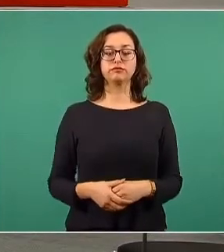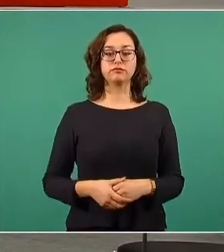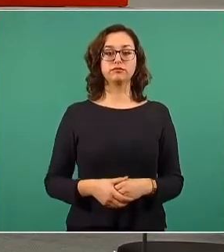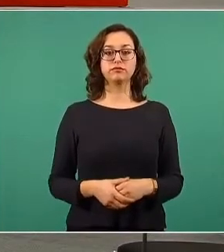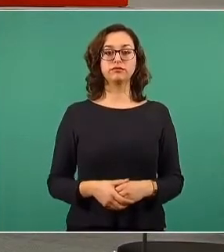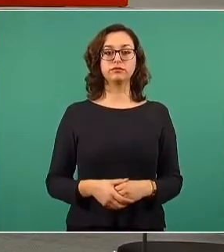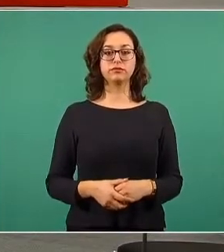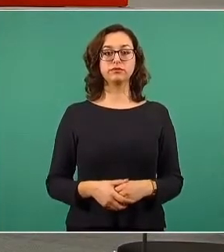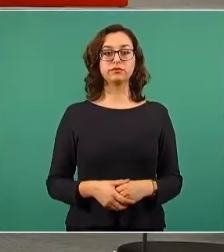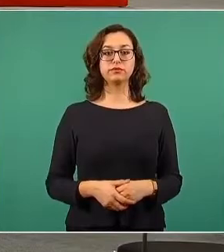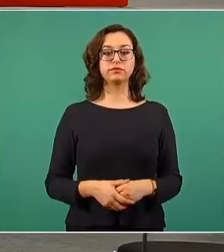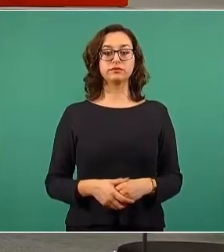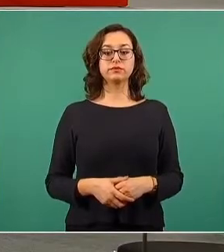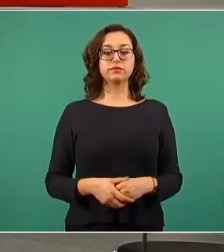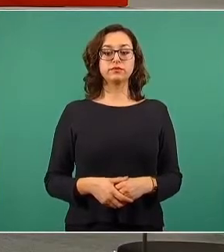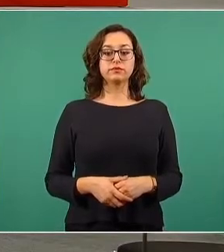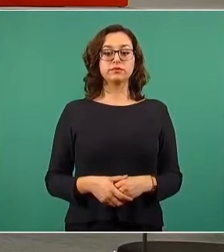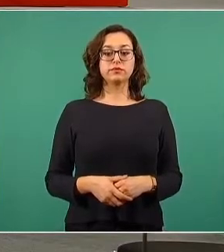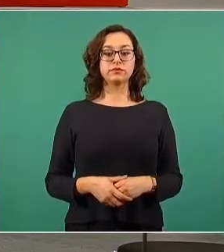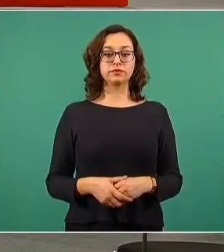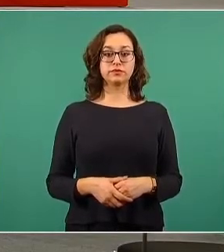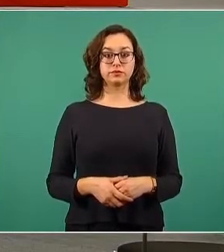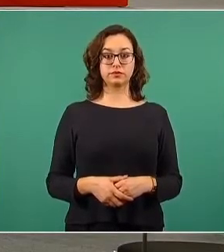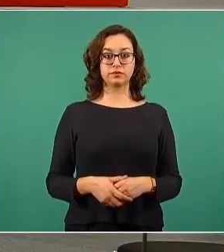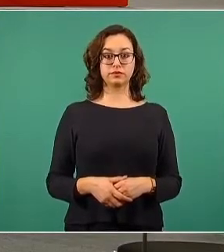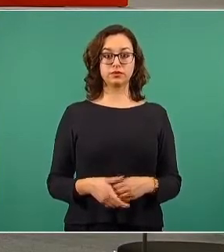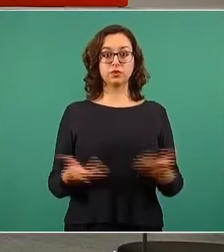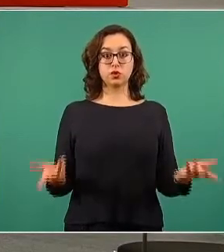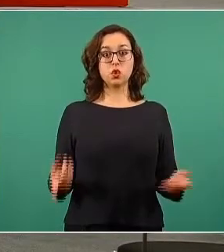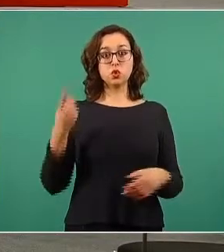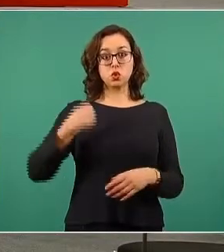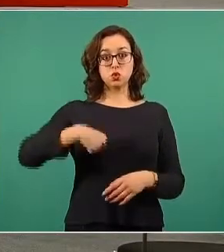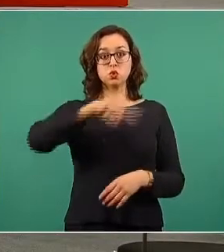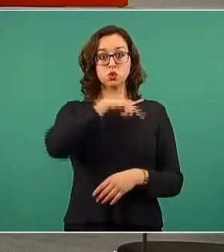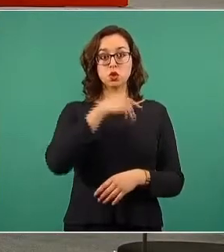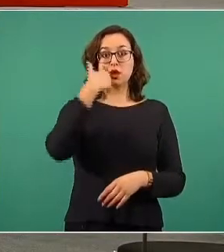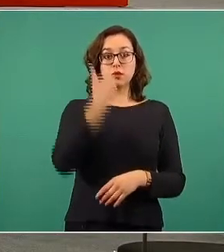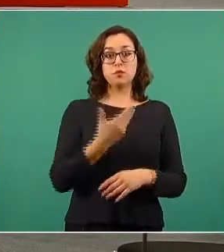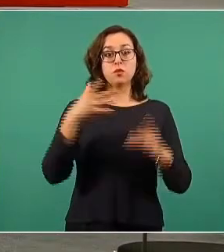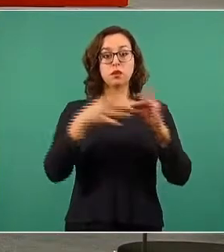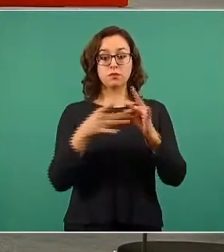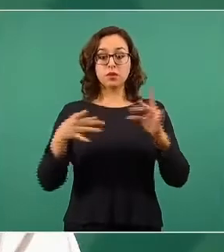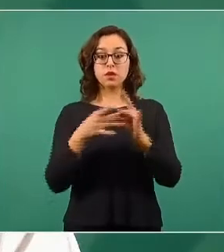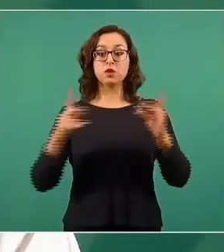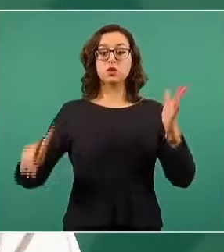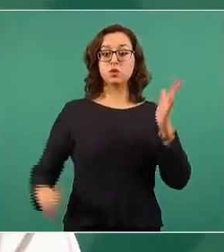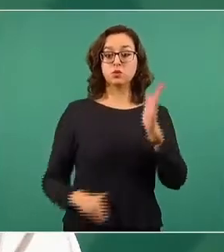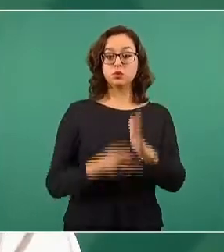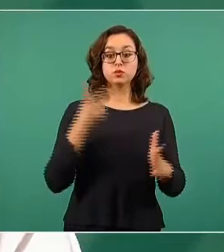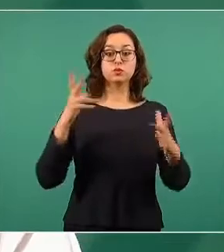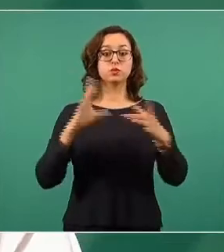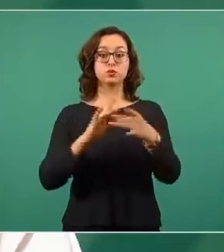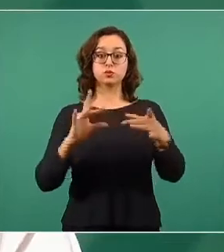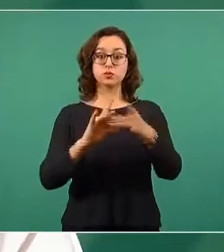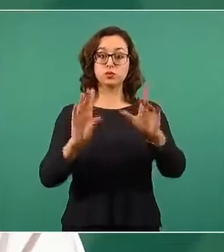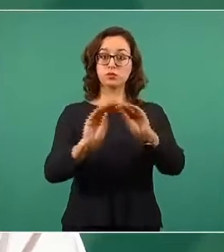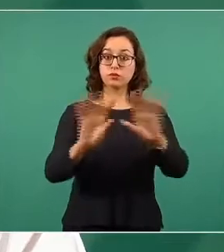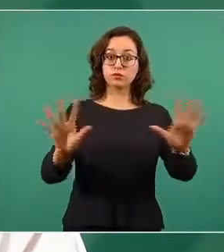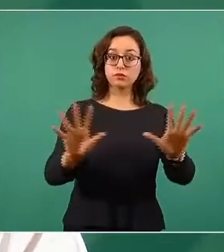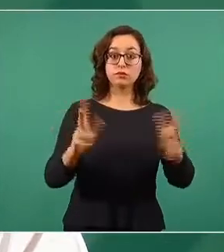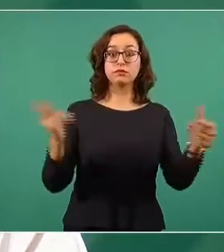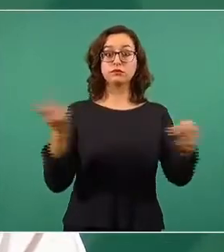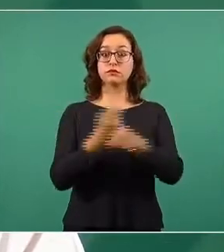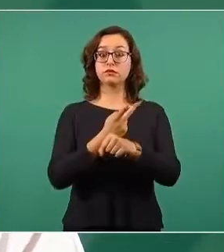Y queremos recordar e insistir en hacer una aclaración que algunos medios de